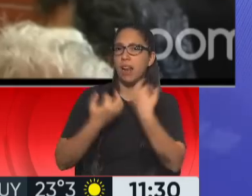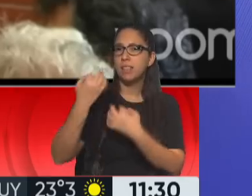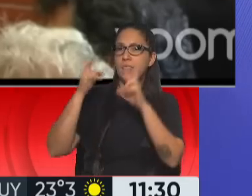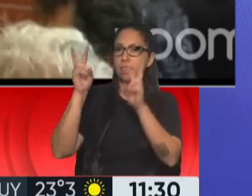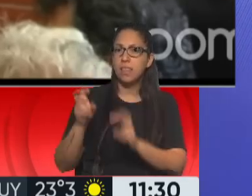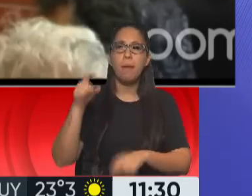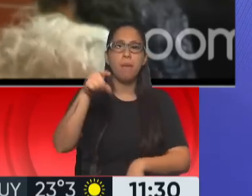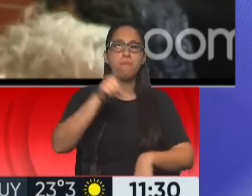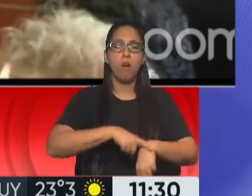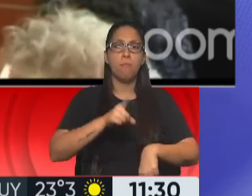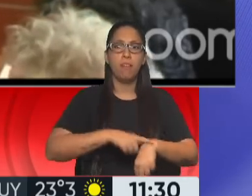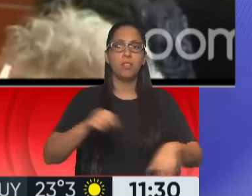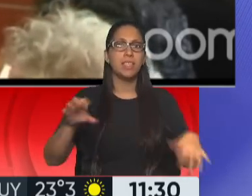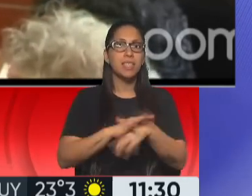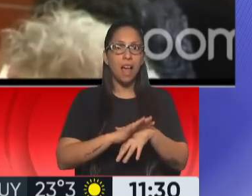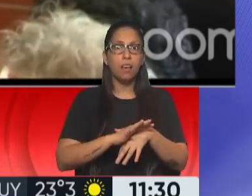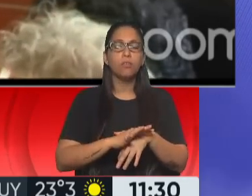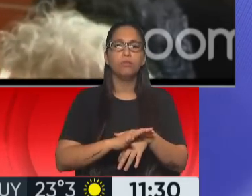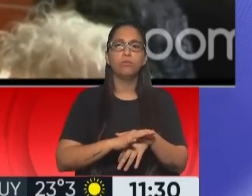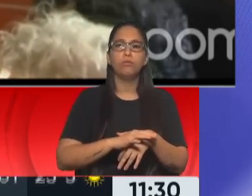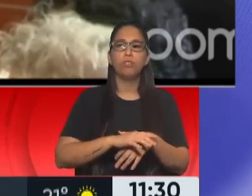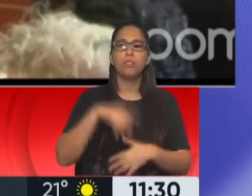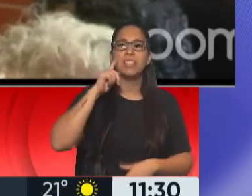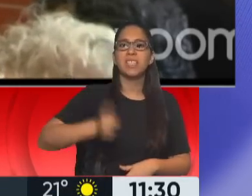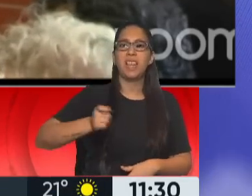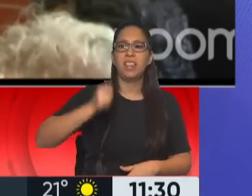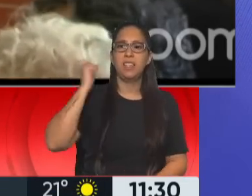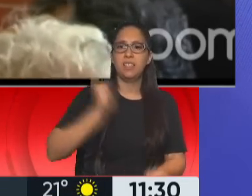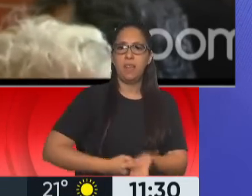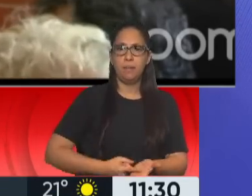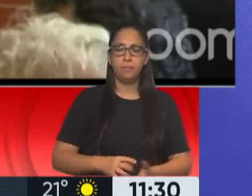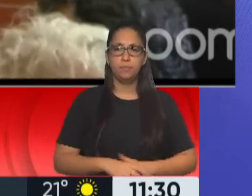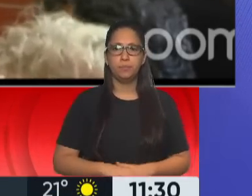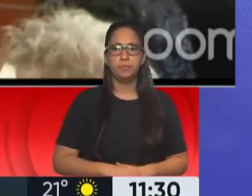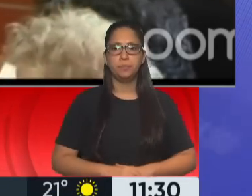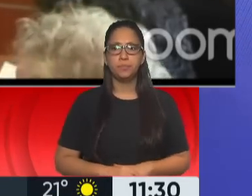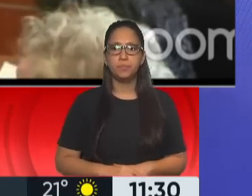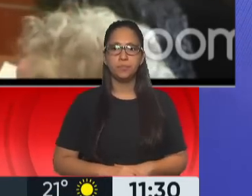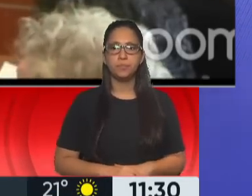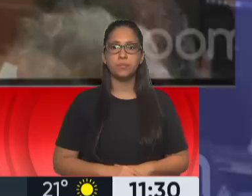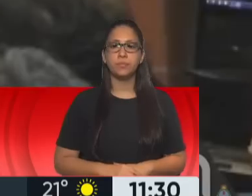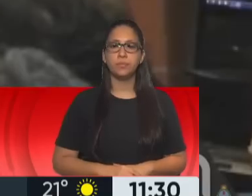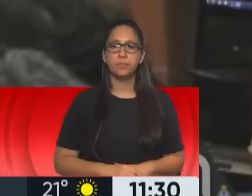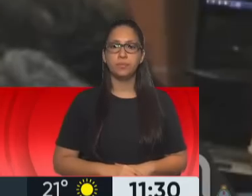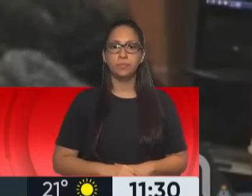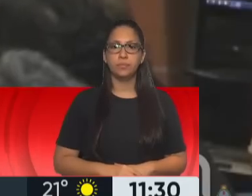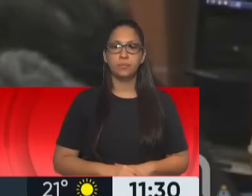Vemos el momento exacto de lo que fue la sentencia de la Cámara. Así es, vamos a compartirlo.